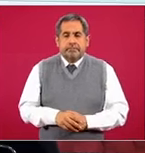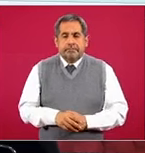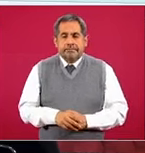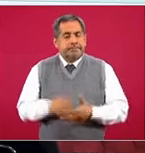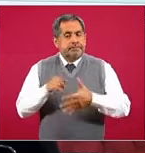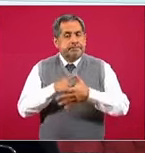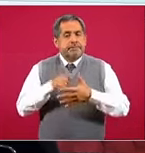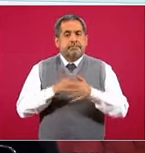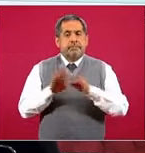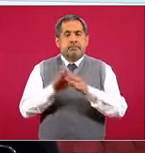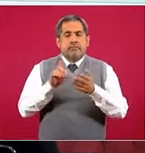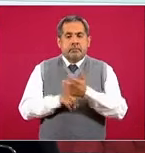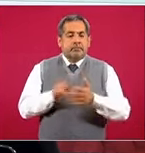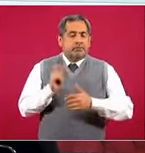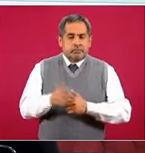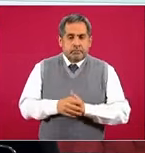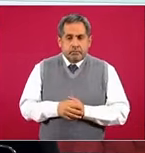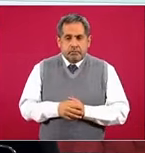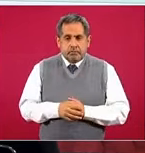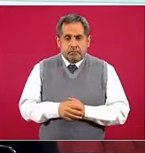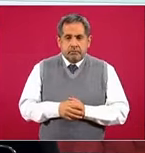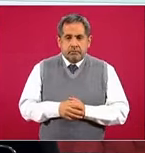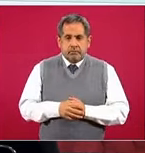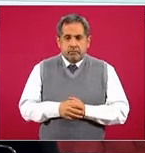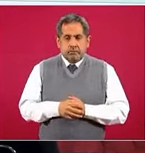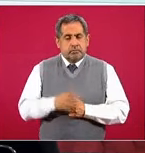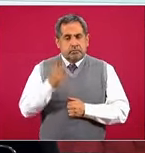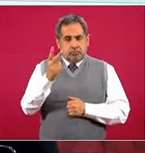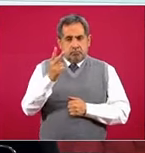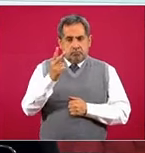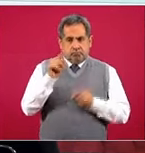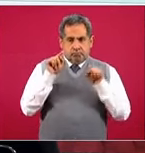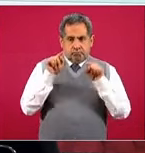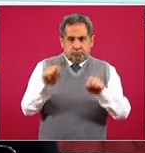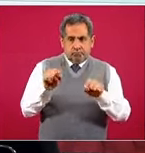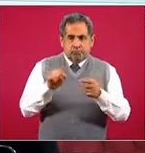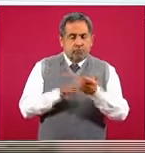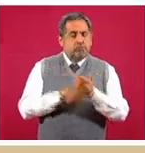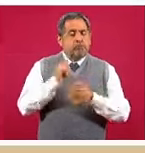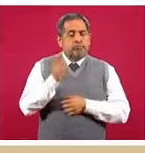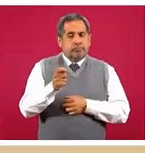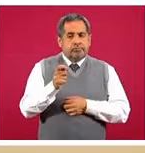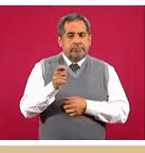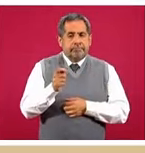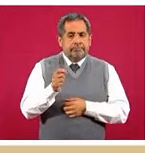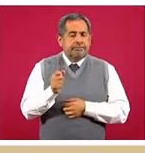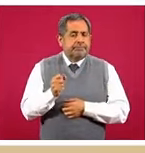La ocupación, aquí pongo las dos ocupaciones, son dos